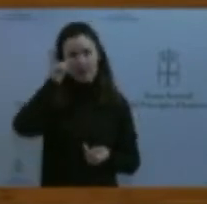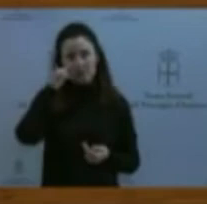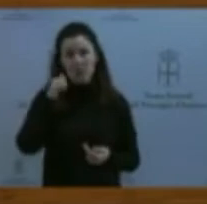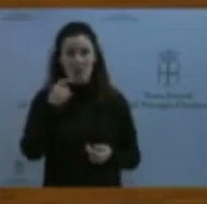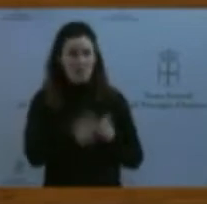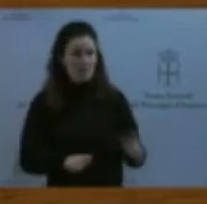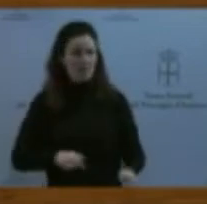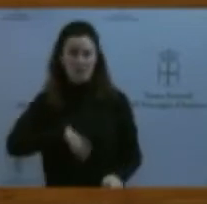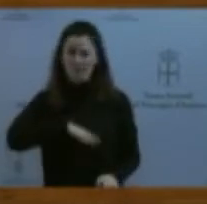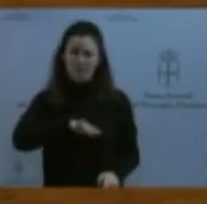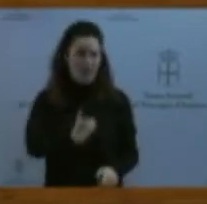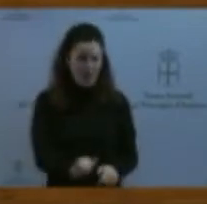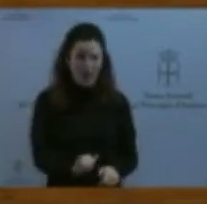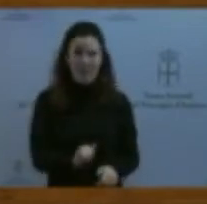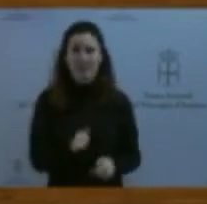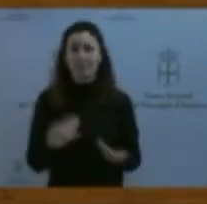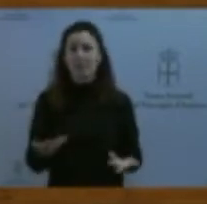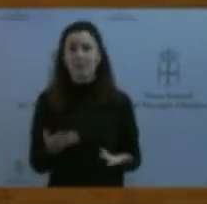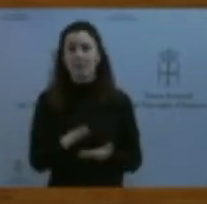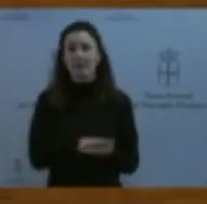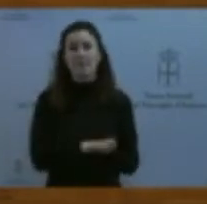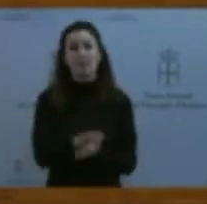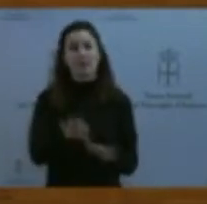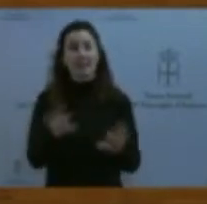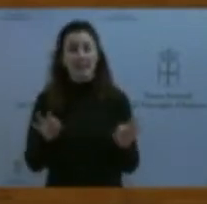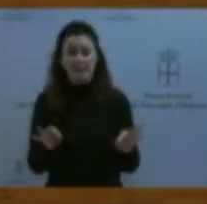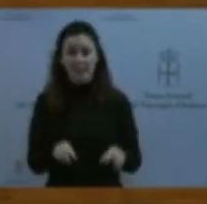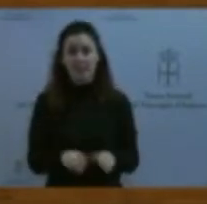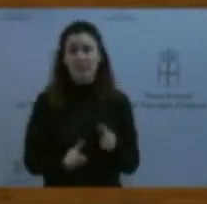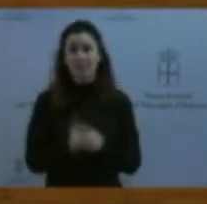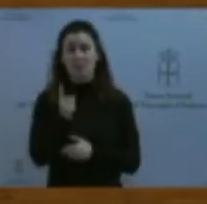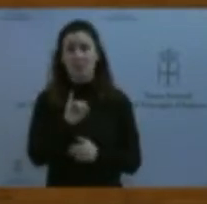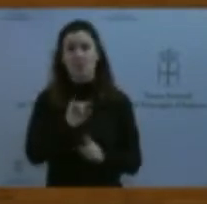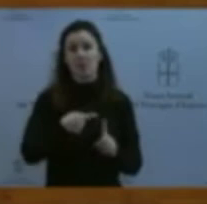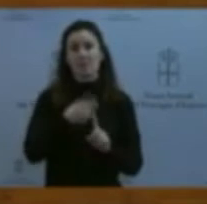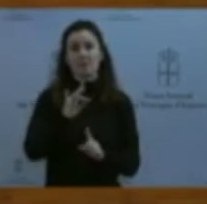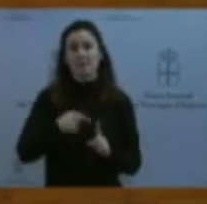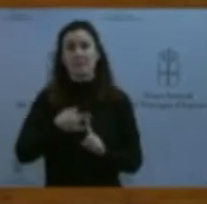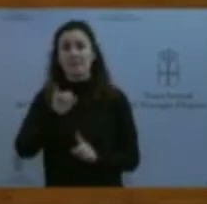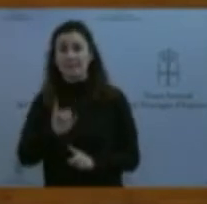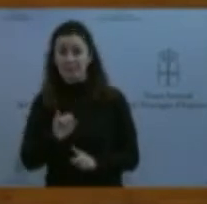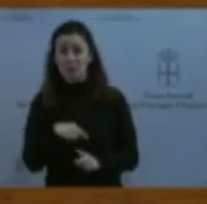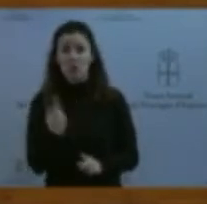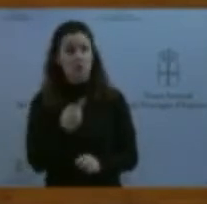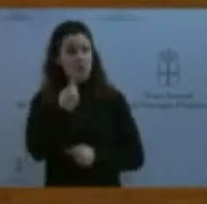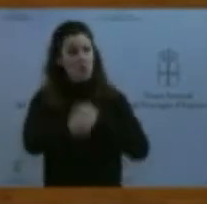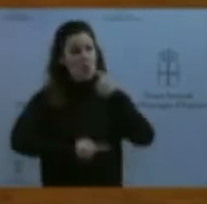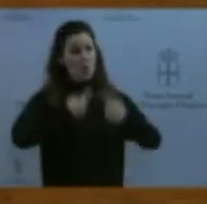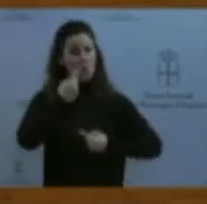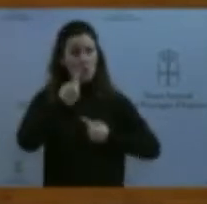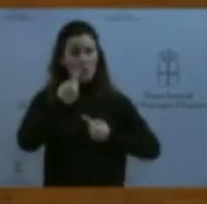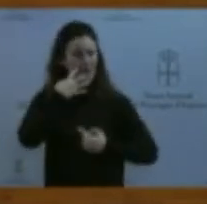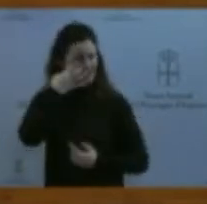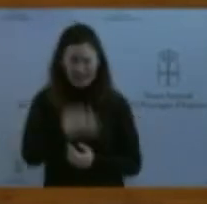alternativas, cuando la gente habla de innovación, de I+D+I, nos llenamos la boca, pero realmente a mí me parece que ustedes no ponen ni